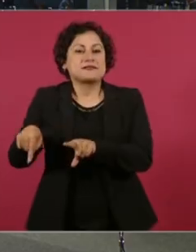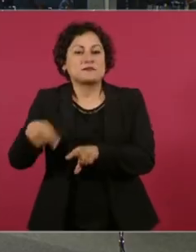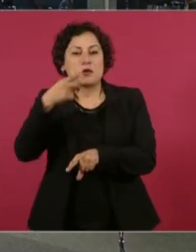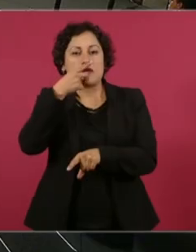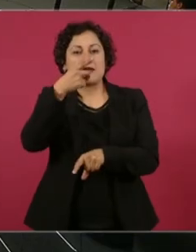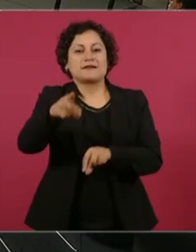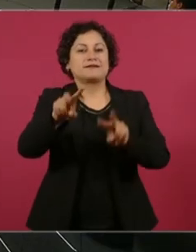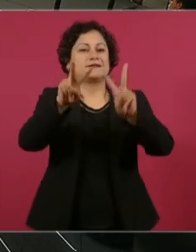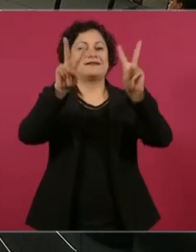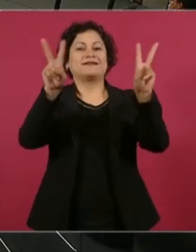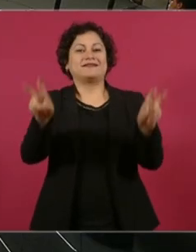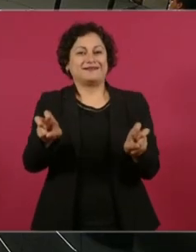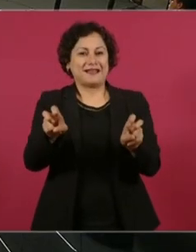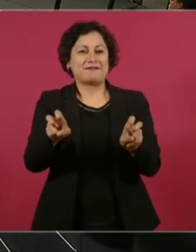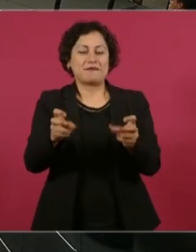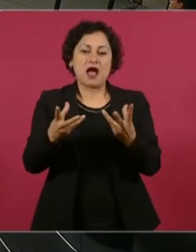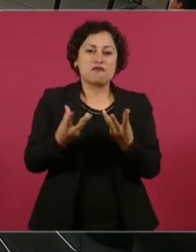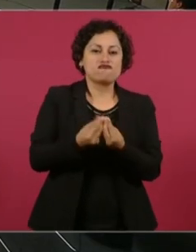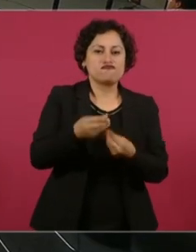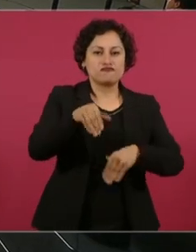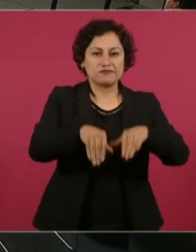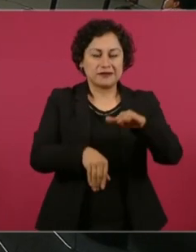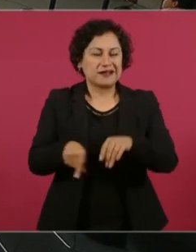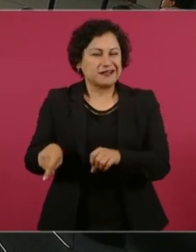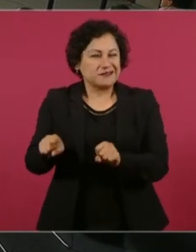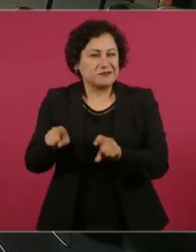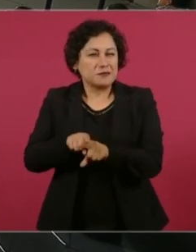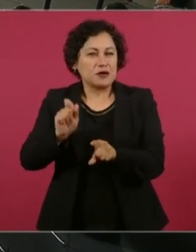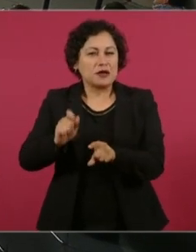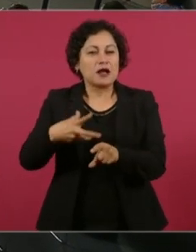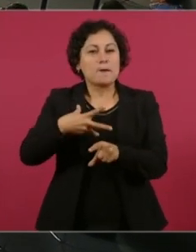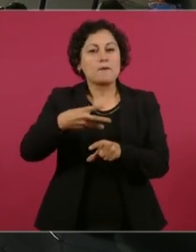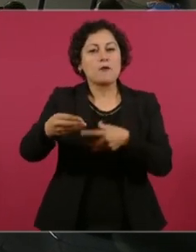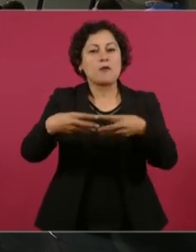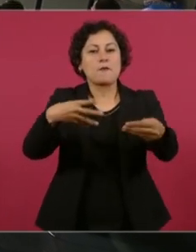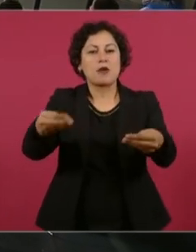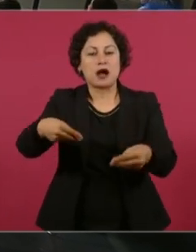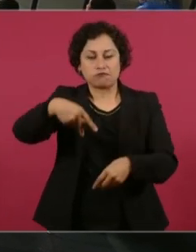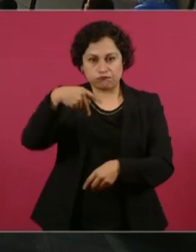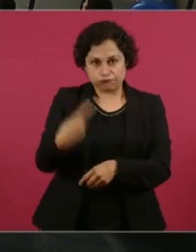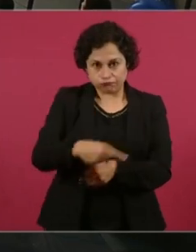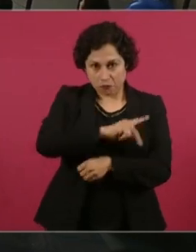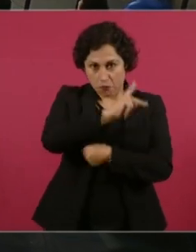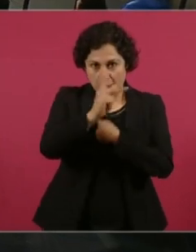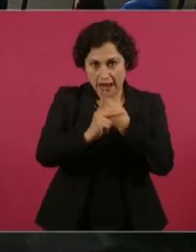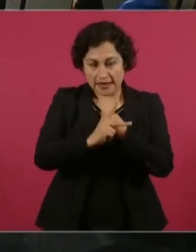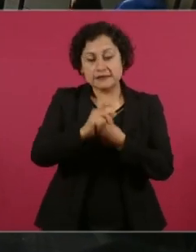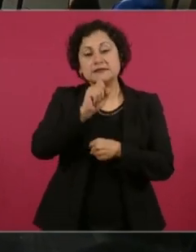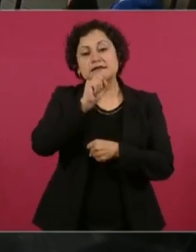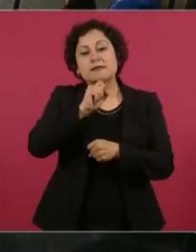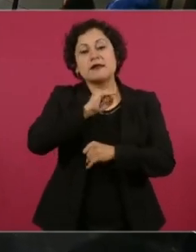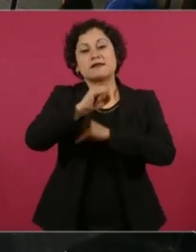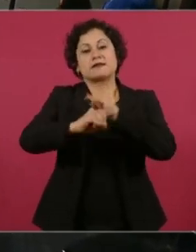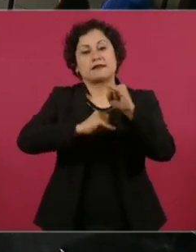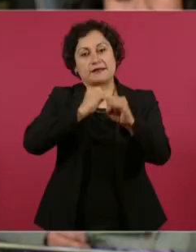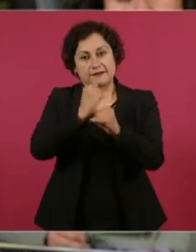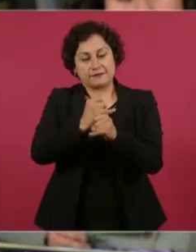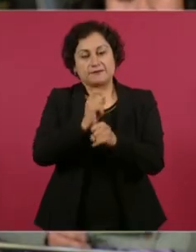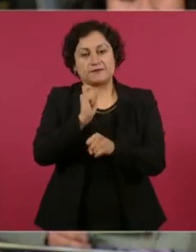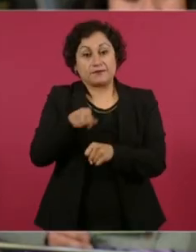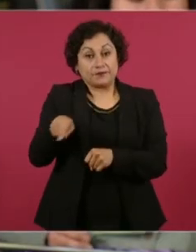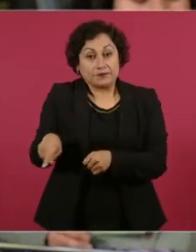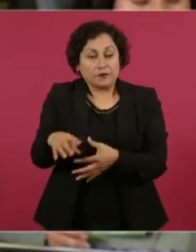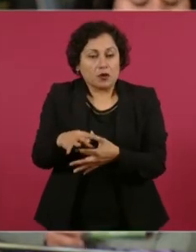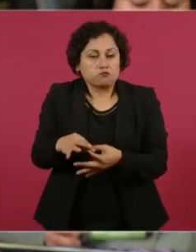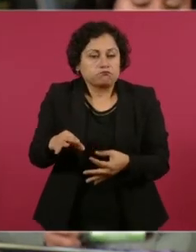de, en ese caso, de medios internacionales, sino también de medios locales, opinólogos, precisamente de cómo se va